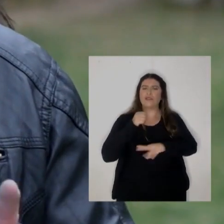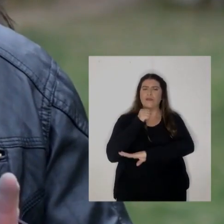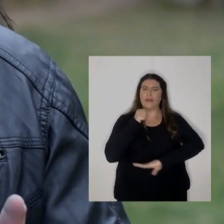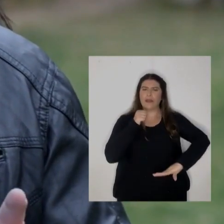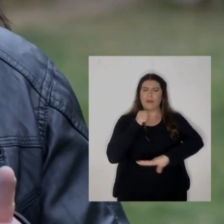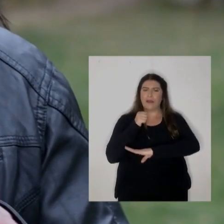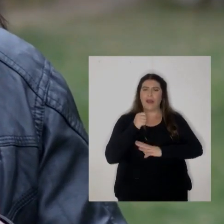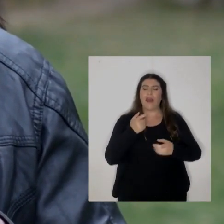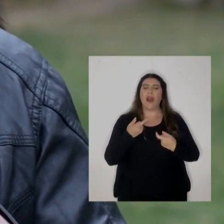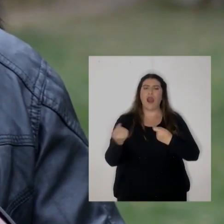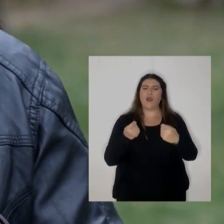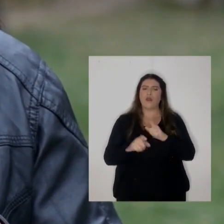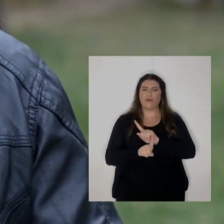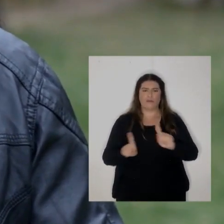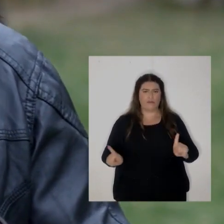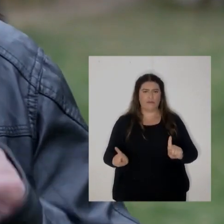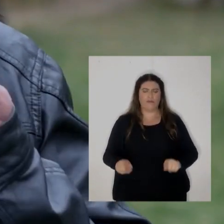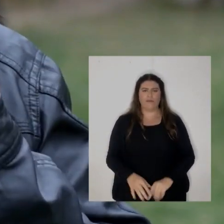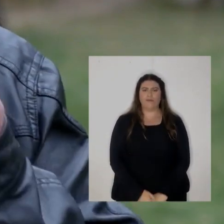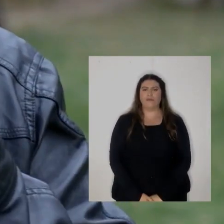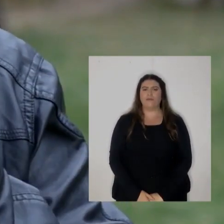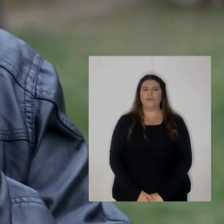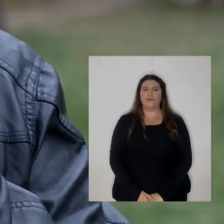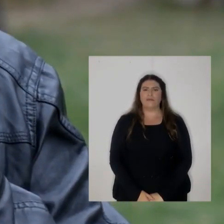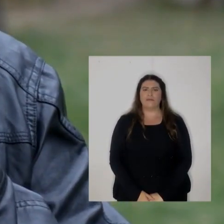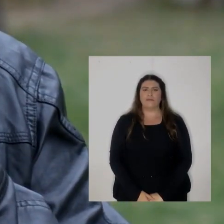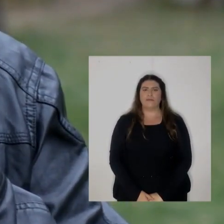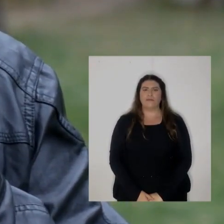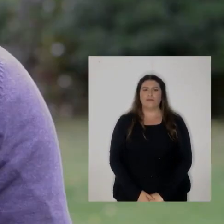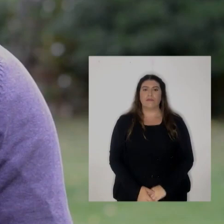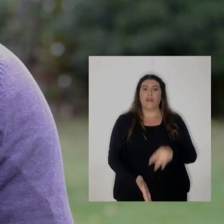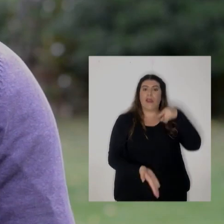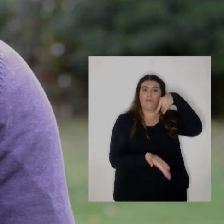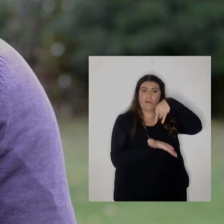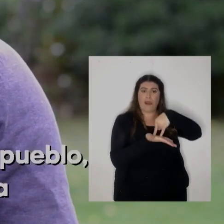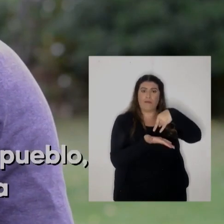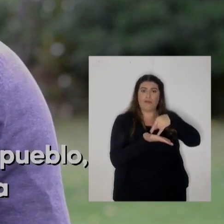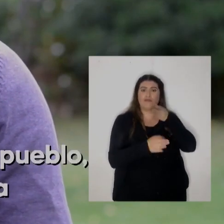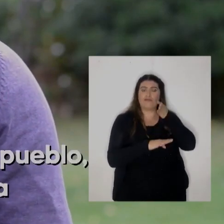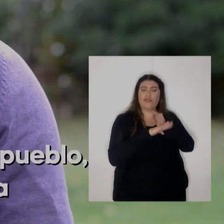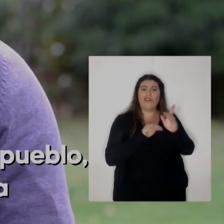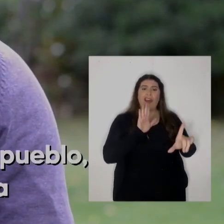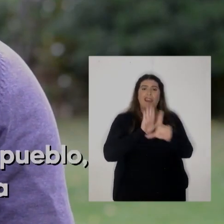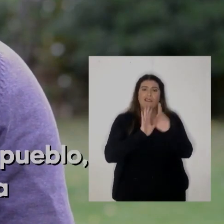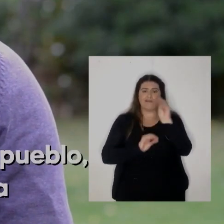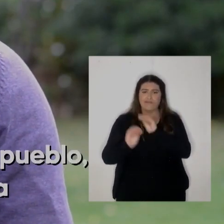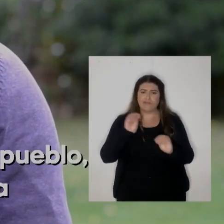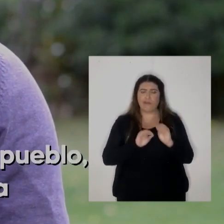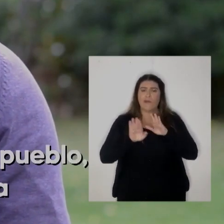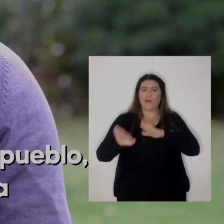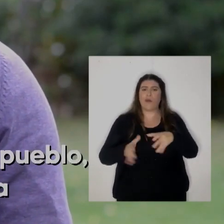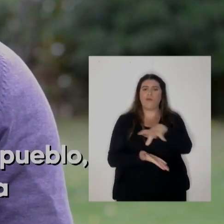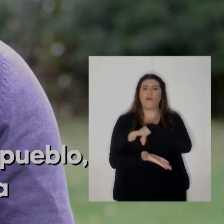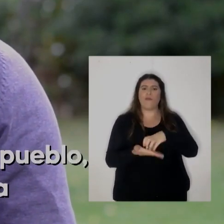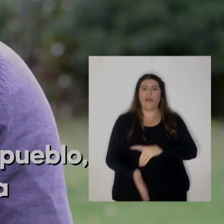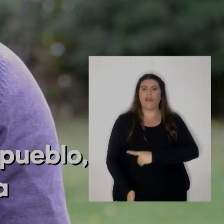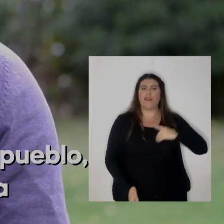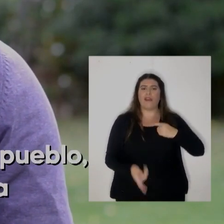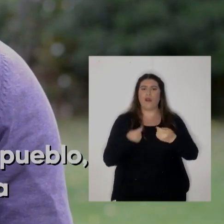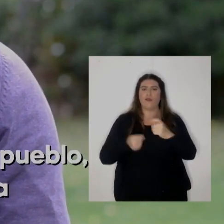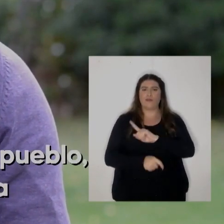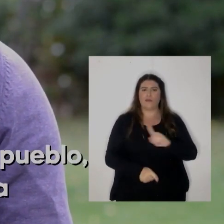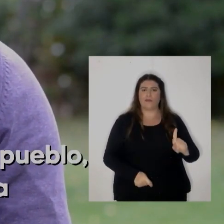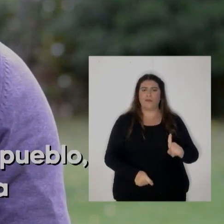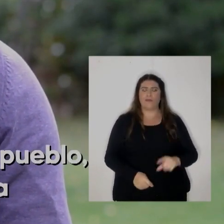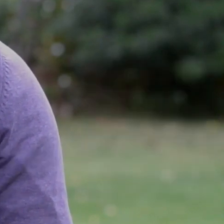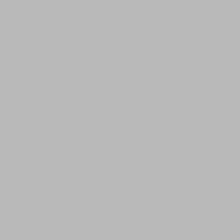El agua es un derecho fundamental, no es un negocio. Al Parlamento se va a legislar a favor del pueblo. La dignidad